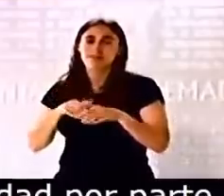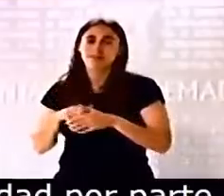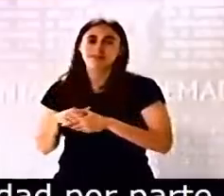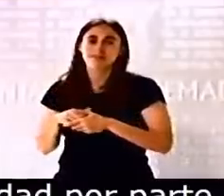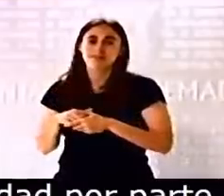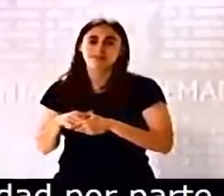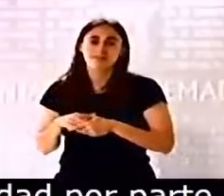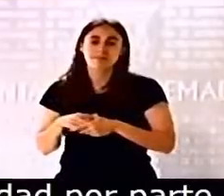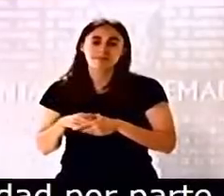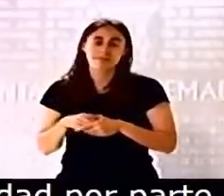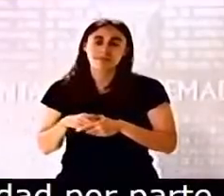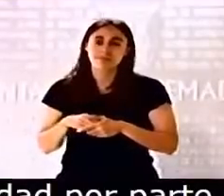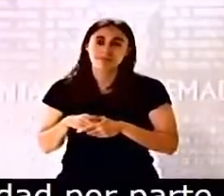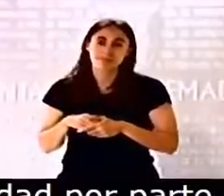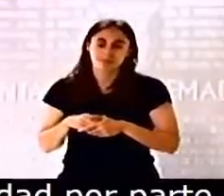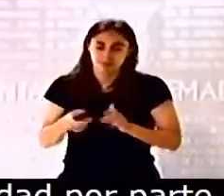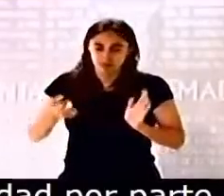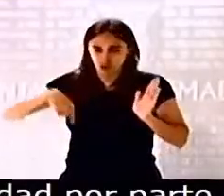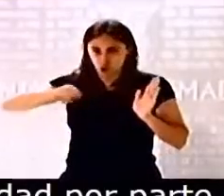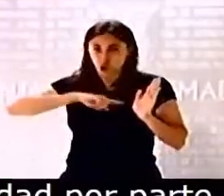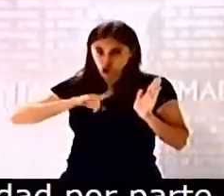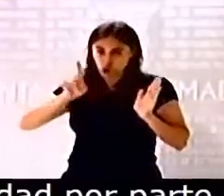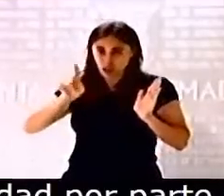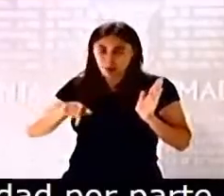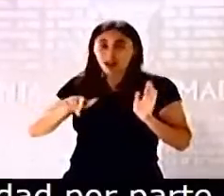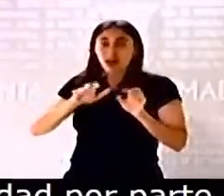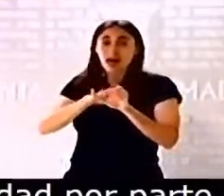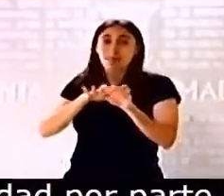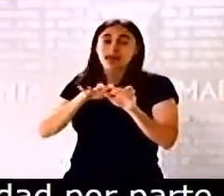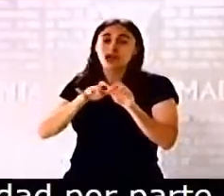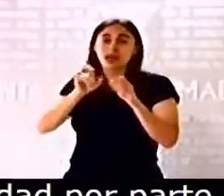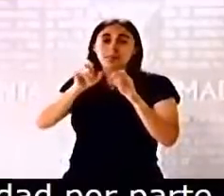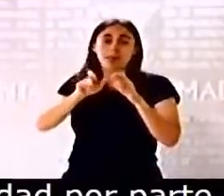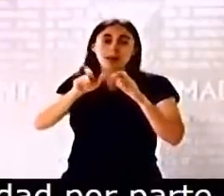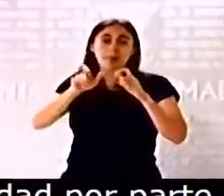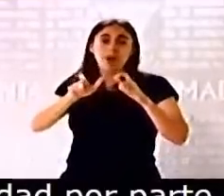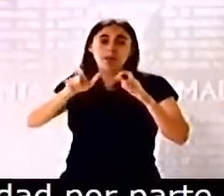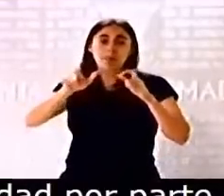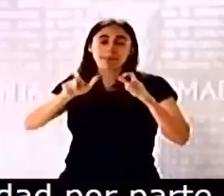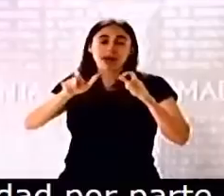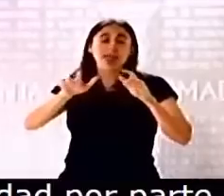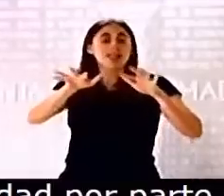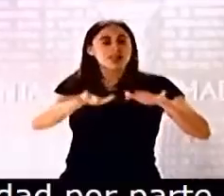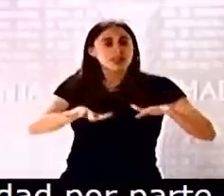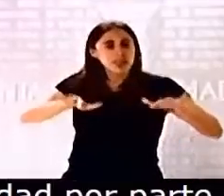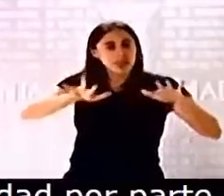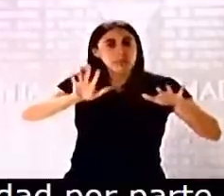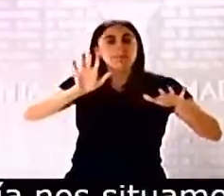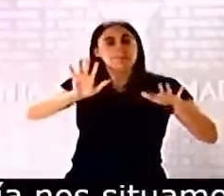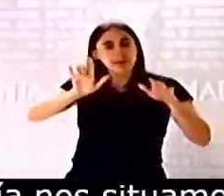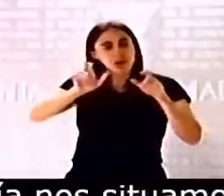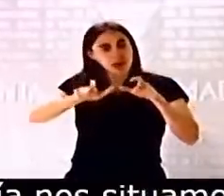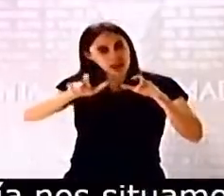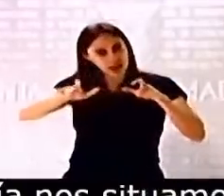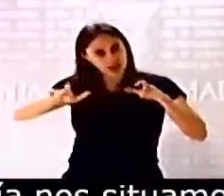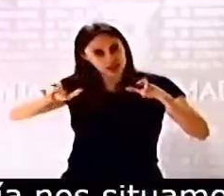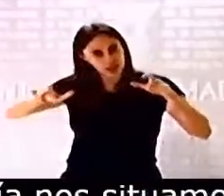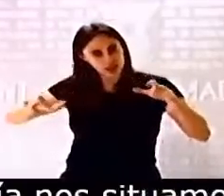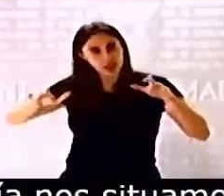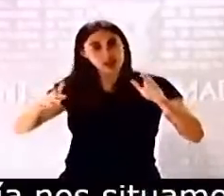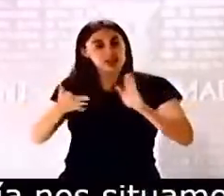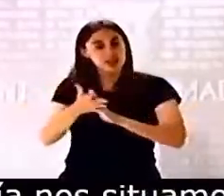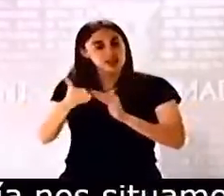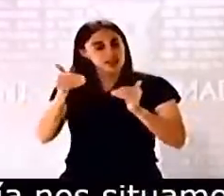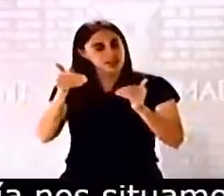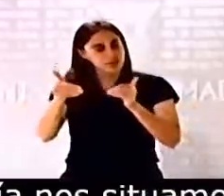nos situamos, por incluirnos, en un crecimiento lento, pero un crecimiento de la incidencia que todavía tendrán que pasar varios días para